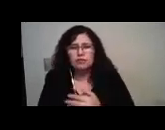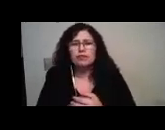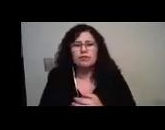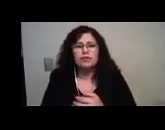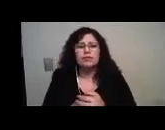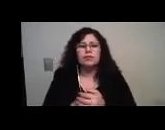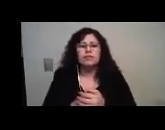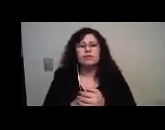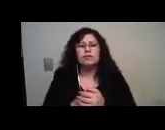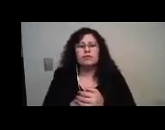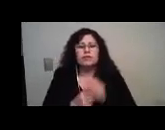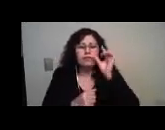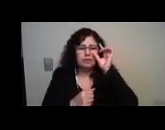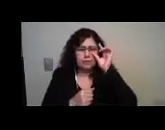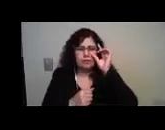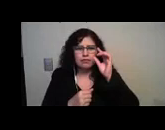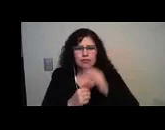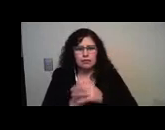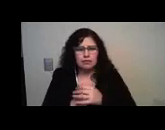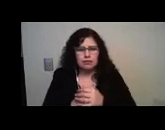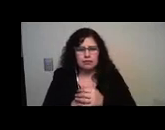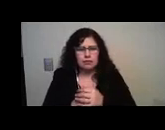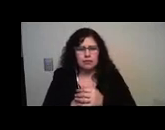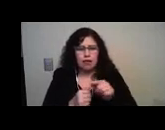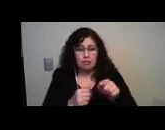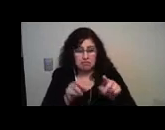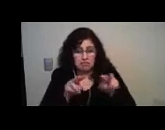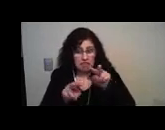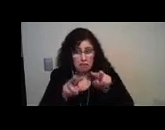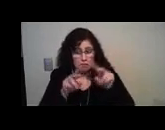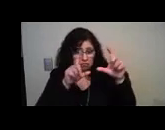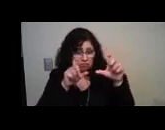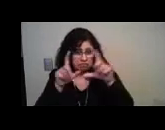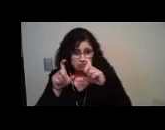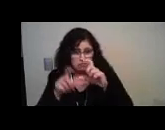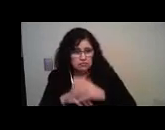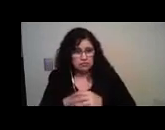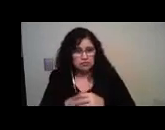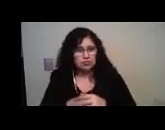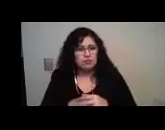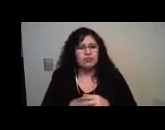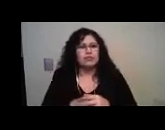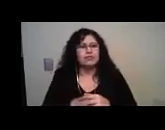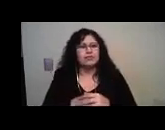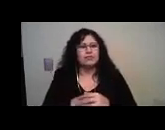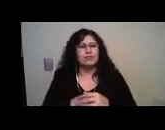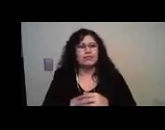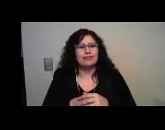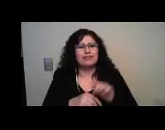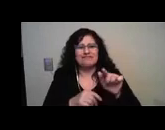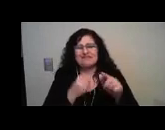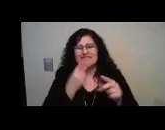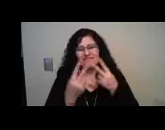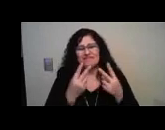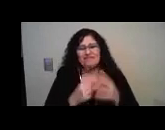mediante el sistema que él estaba contando. Y bueno, las imágenes, aquí se las faltó. Las imágenes